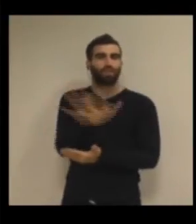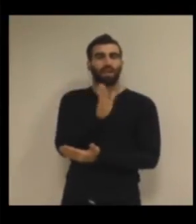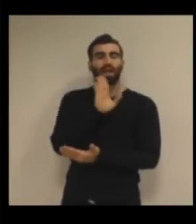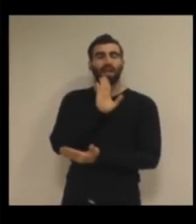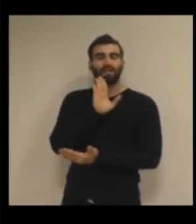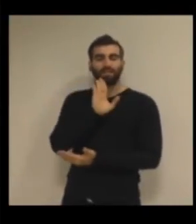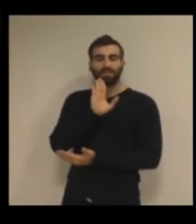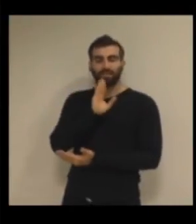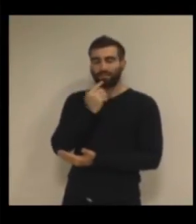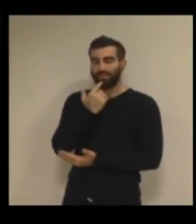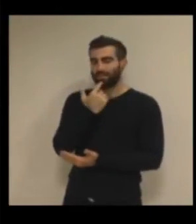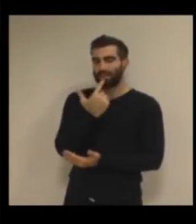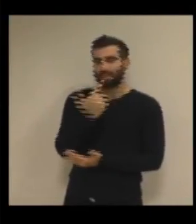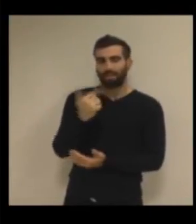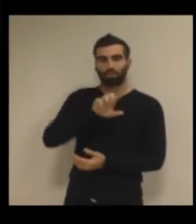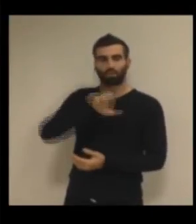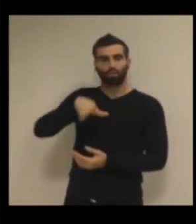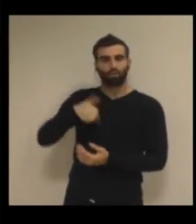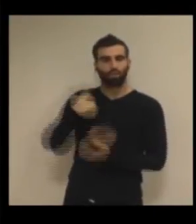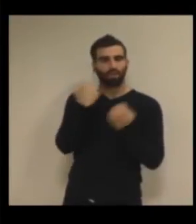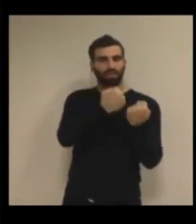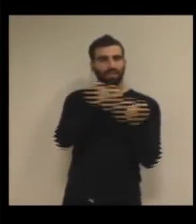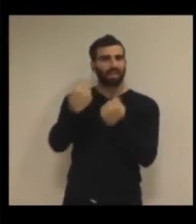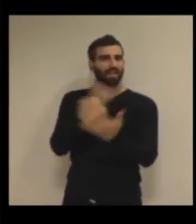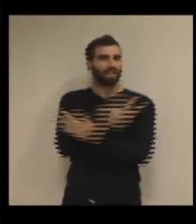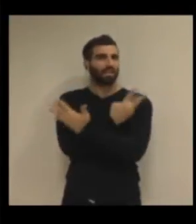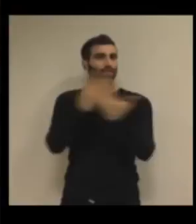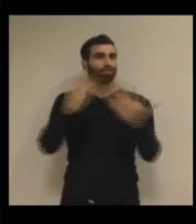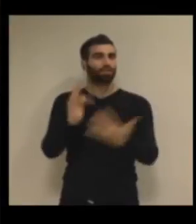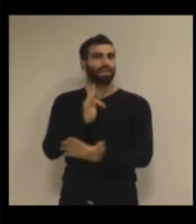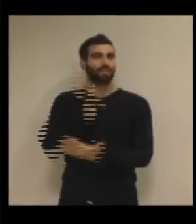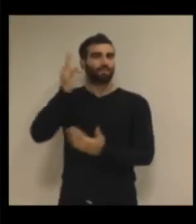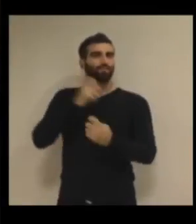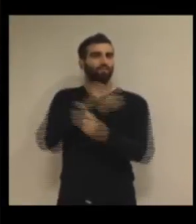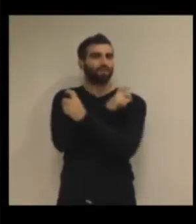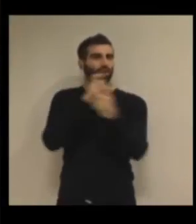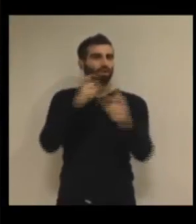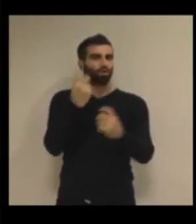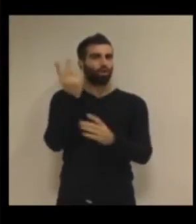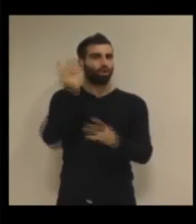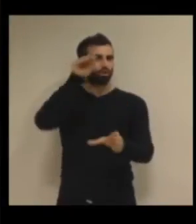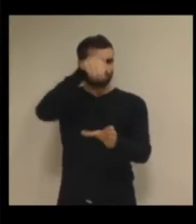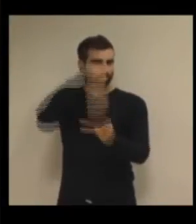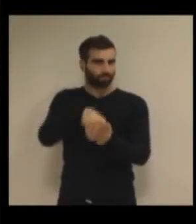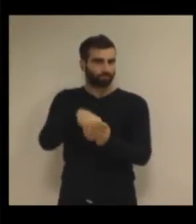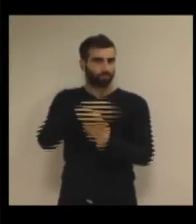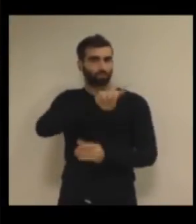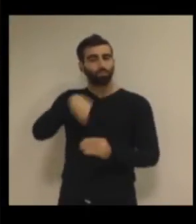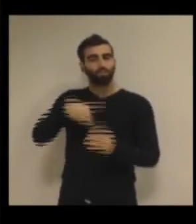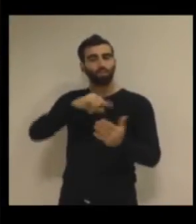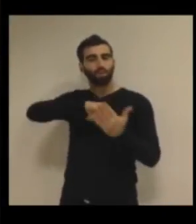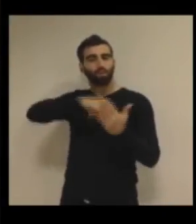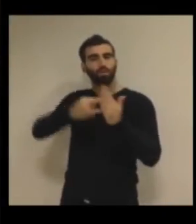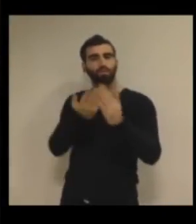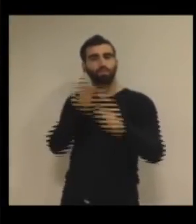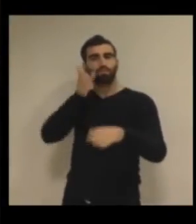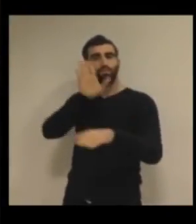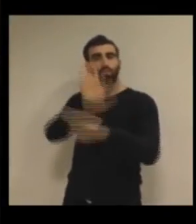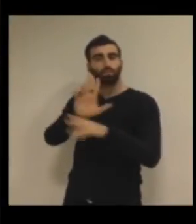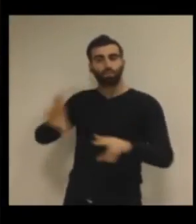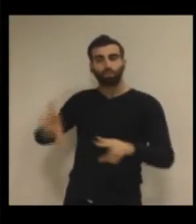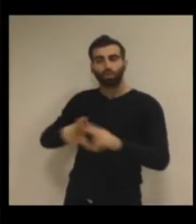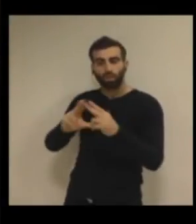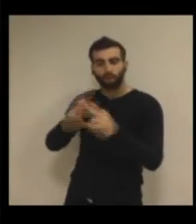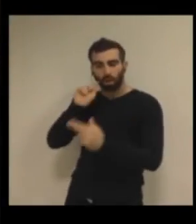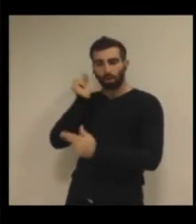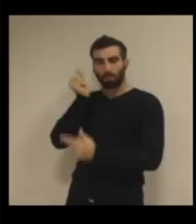a 18 entidades y 2 fundaciones. Y cuando les presentamos este proyecto, los propios socios se dan cuenta de todo